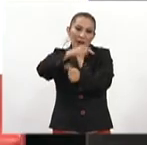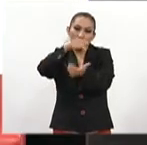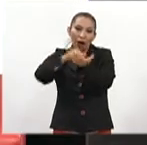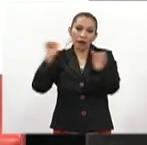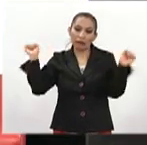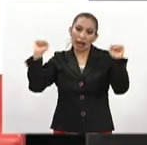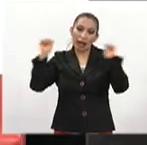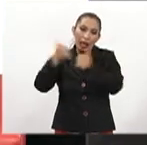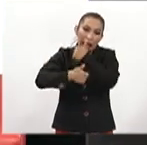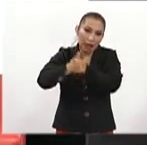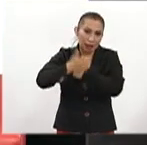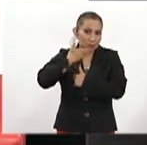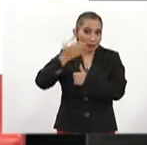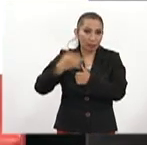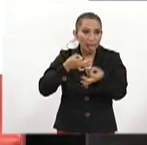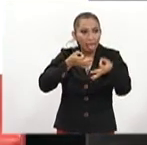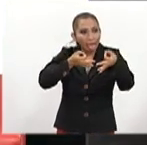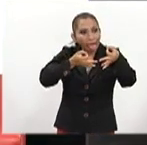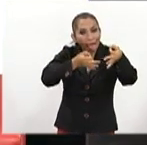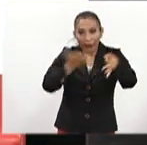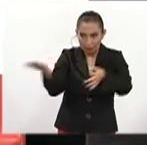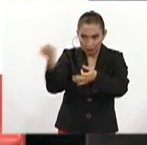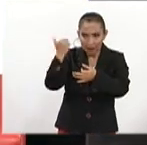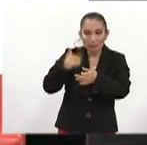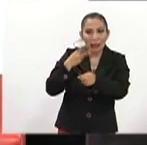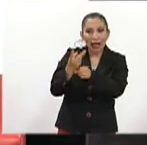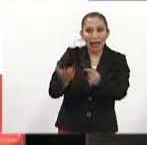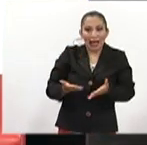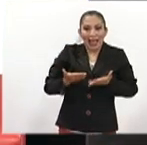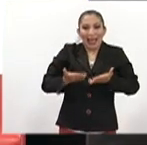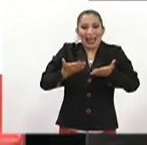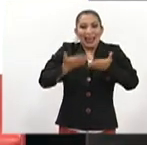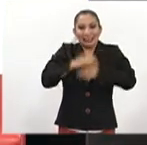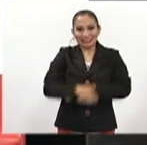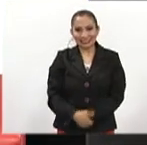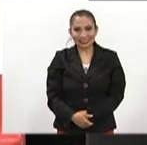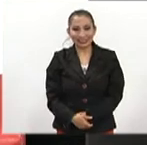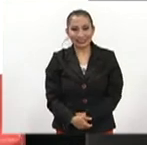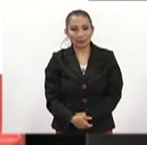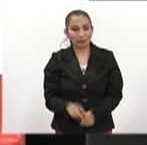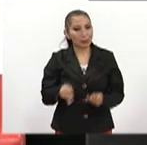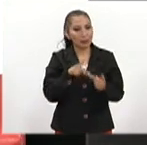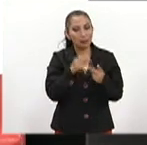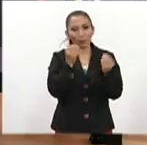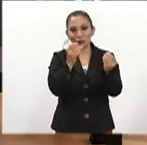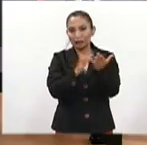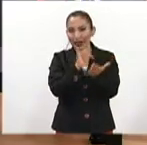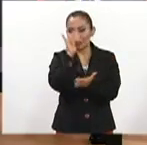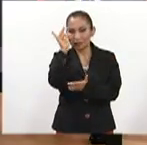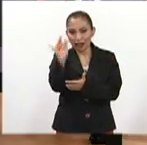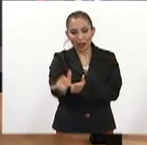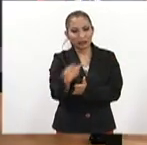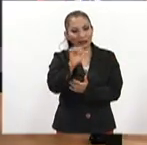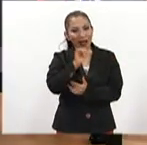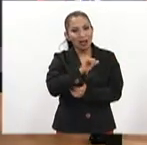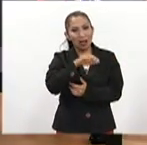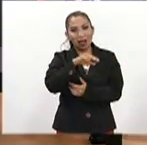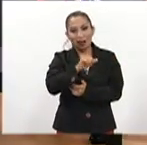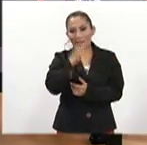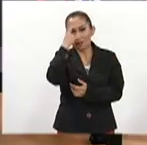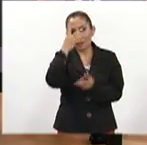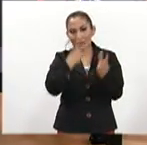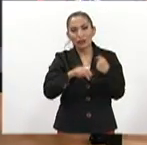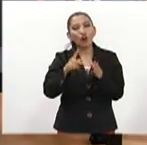lugares también están muy atractivos para que la gente adicionalmente se muy motive. Jugosos. Así es. Perfecto. Muchísimas gracias, Ana Francis, por estar